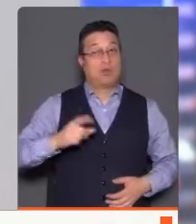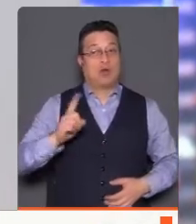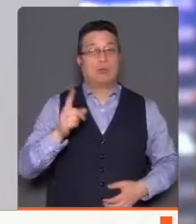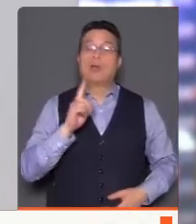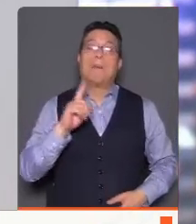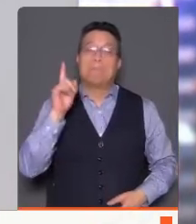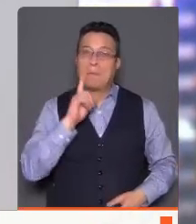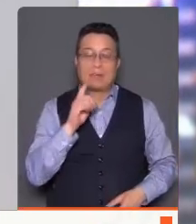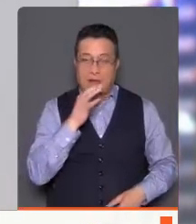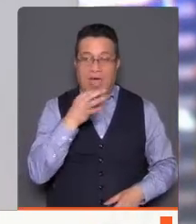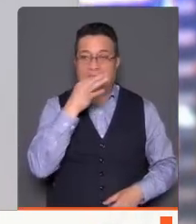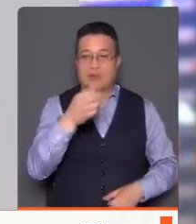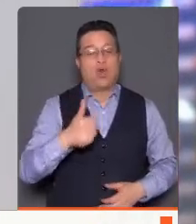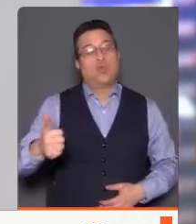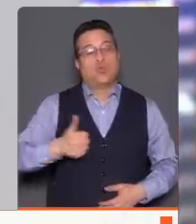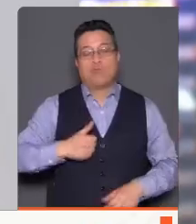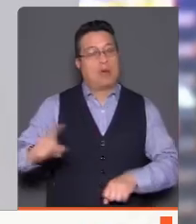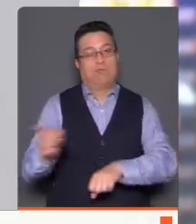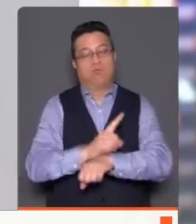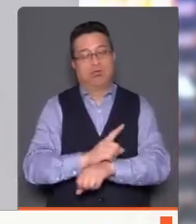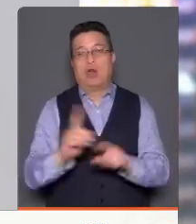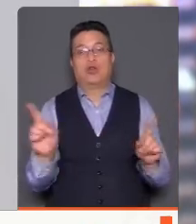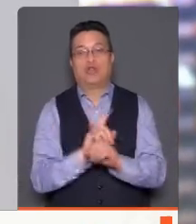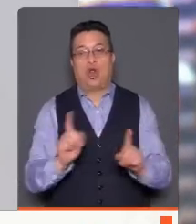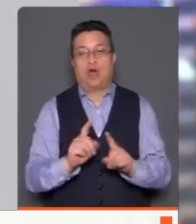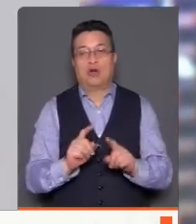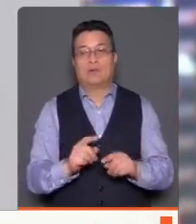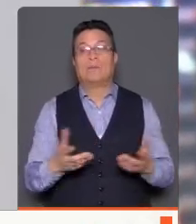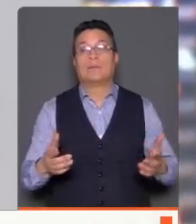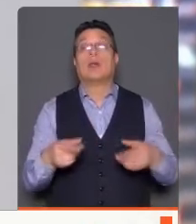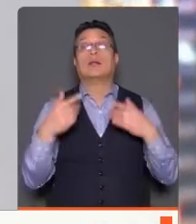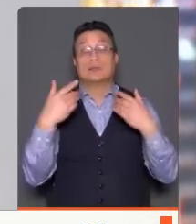decirle a la gente que eso se va a cumplir de un día para otro. Entonces, solo